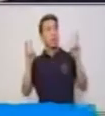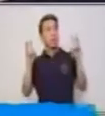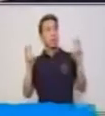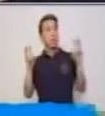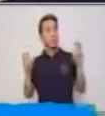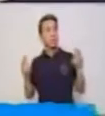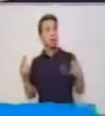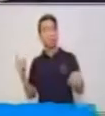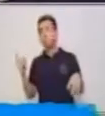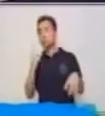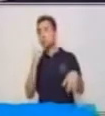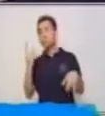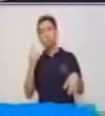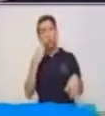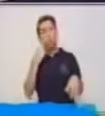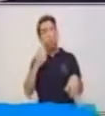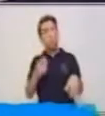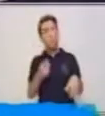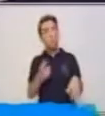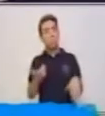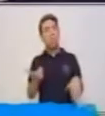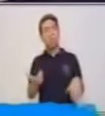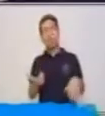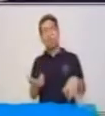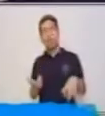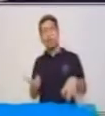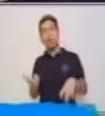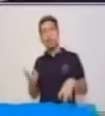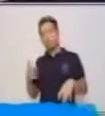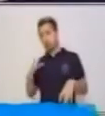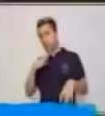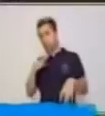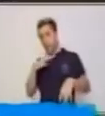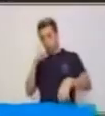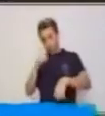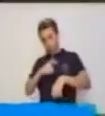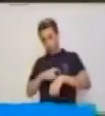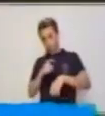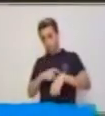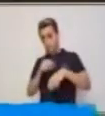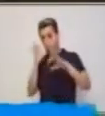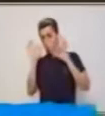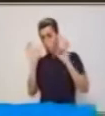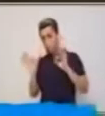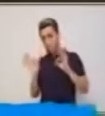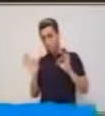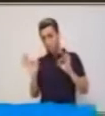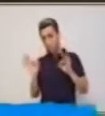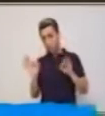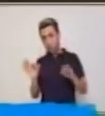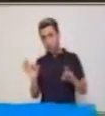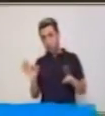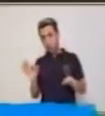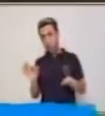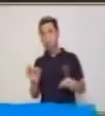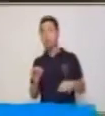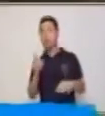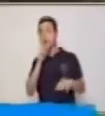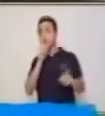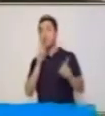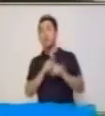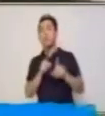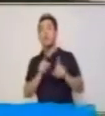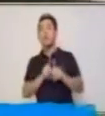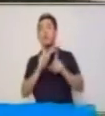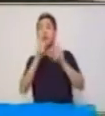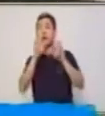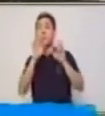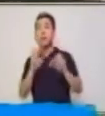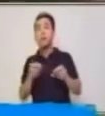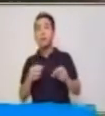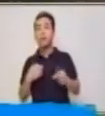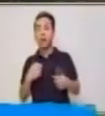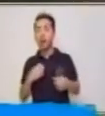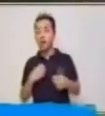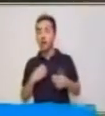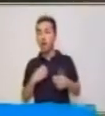Solamente tenemos que tener algo de tiempo suficiente y alguien que guíe la